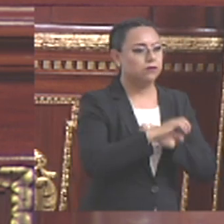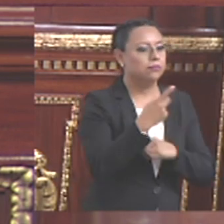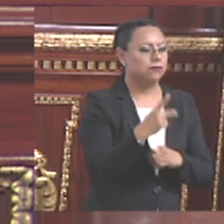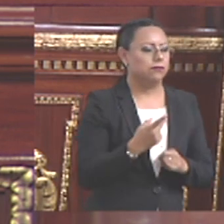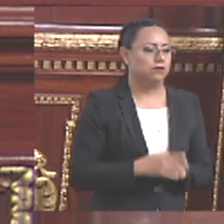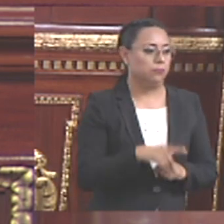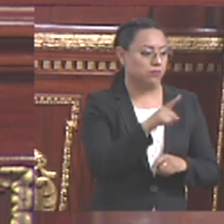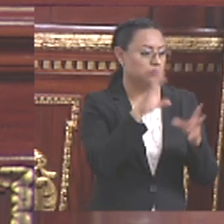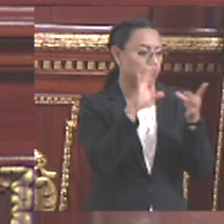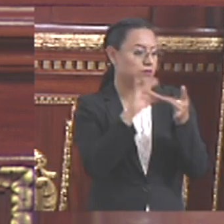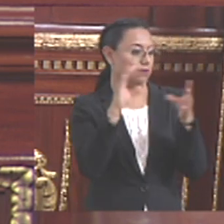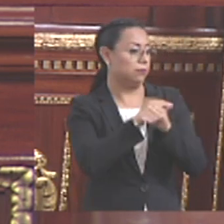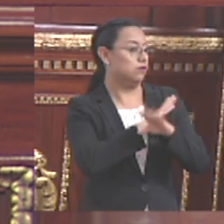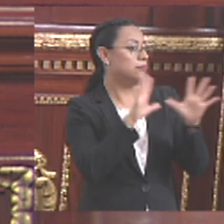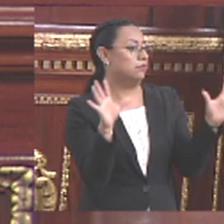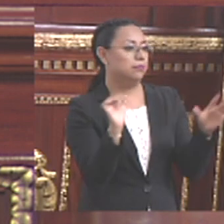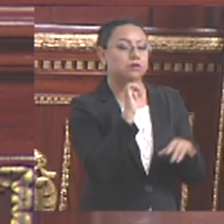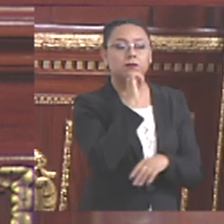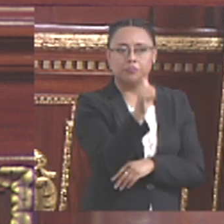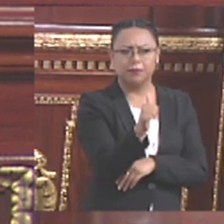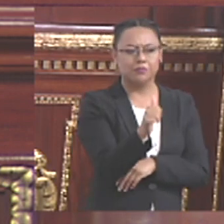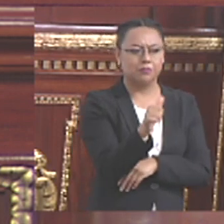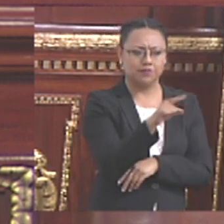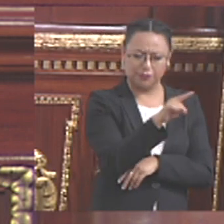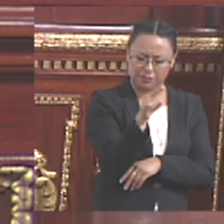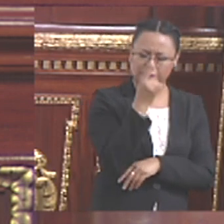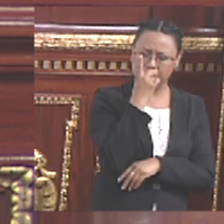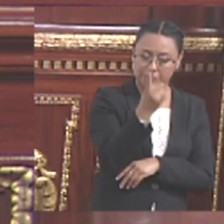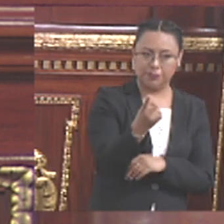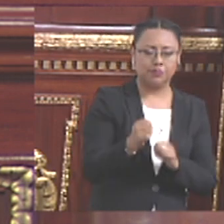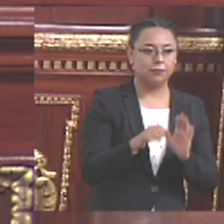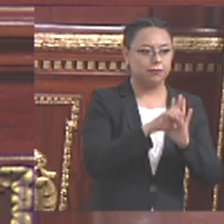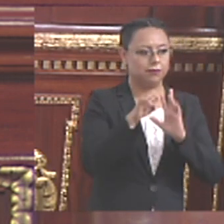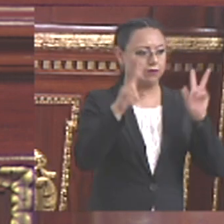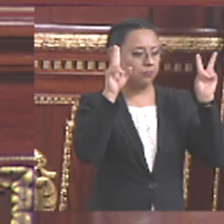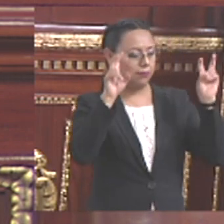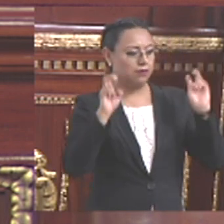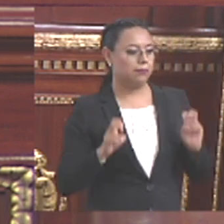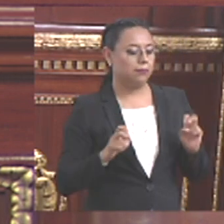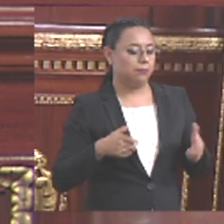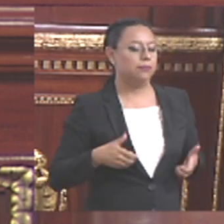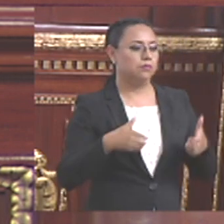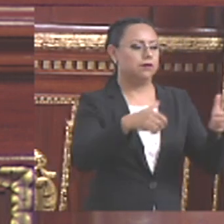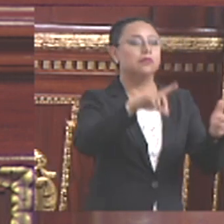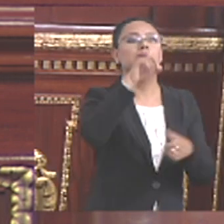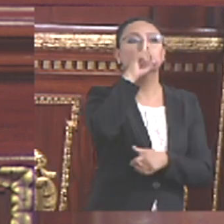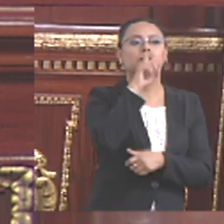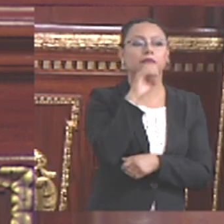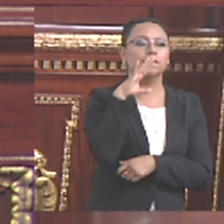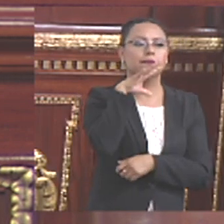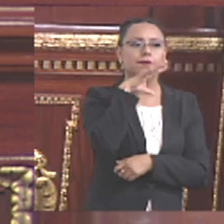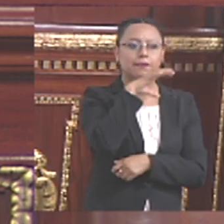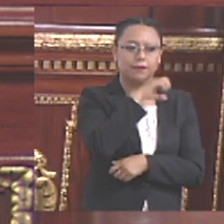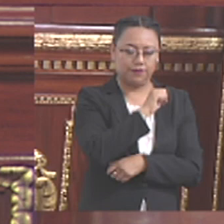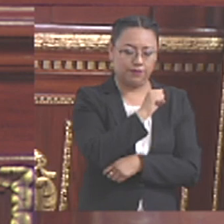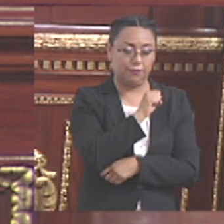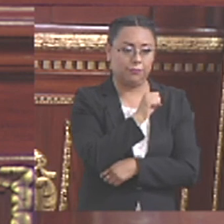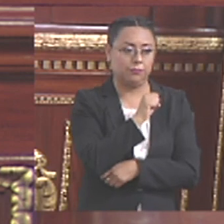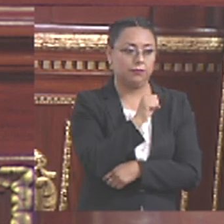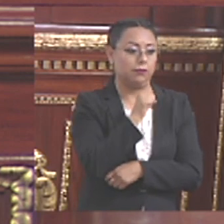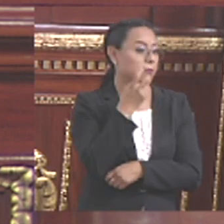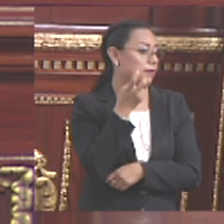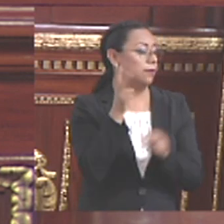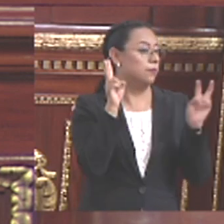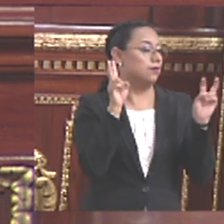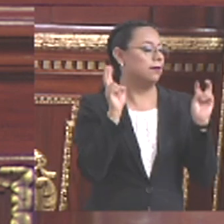y decir, y porque se ha mencionado el tema de Aguascalientes, es un tema que no se